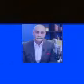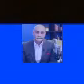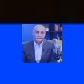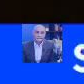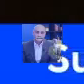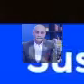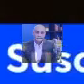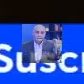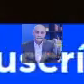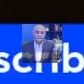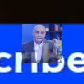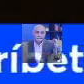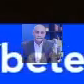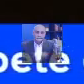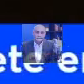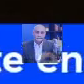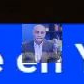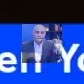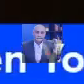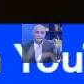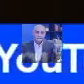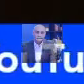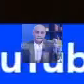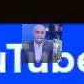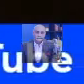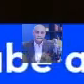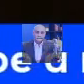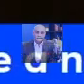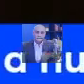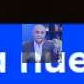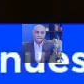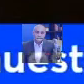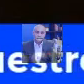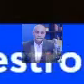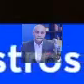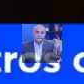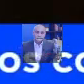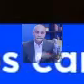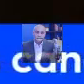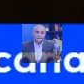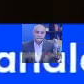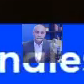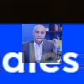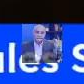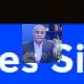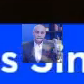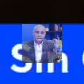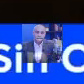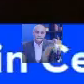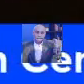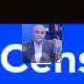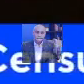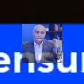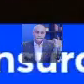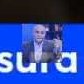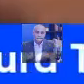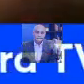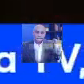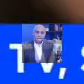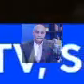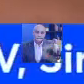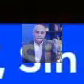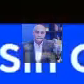pues es muy lamentable que al interior del movimiento se den mismos golpeteos, mismos ataques,